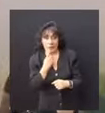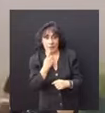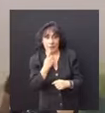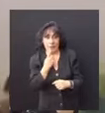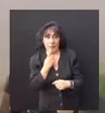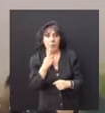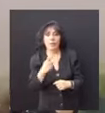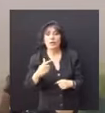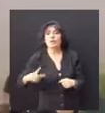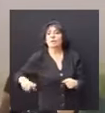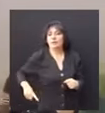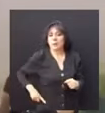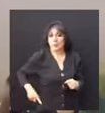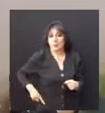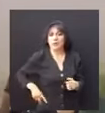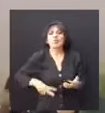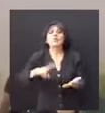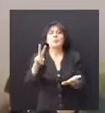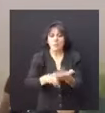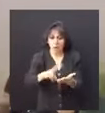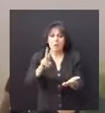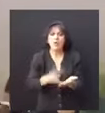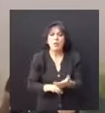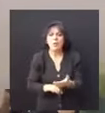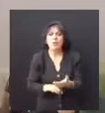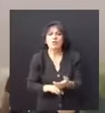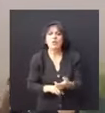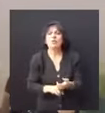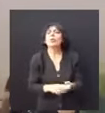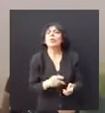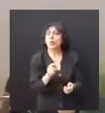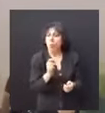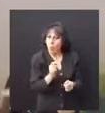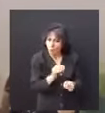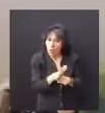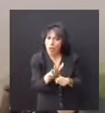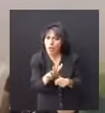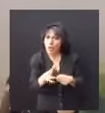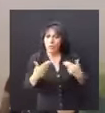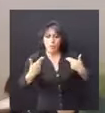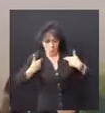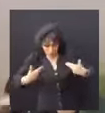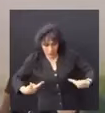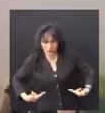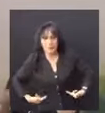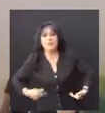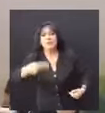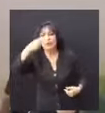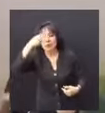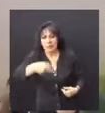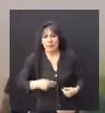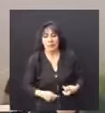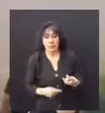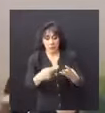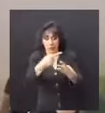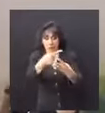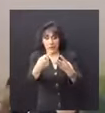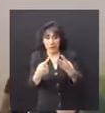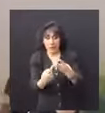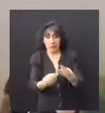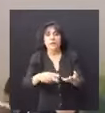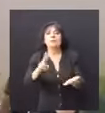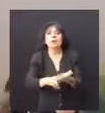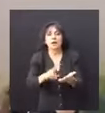llamamos el humanismo mexicano. Y yo hablo de tres principios del humanismo